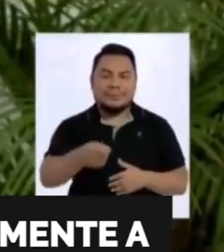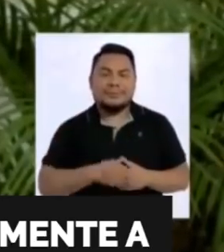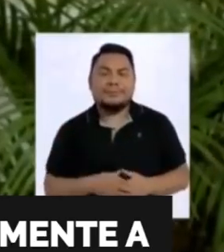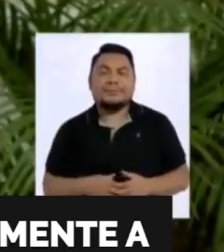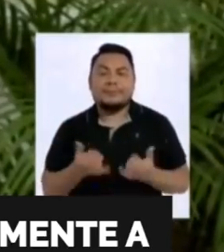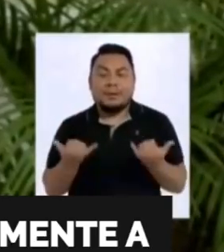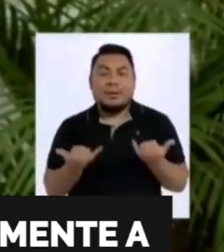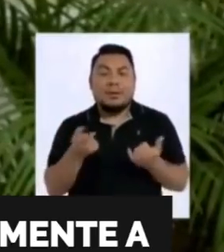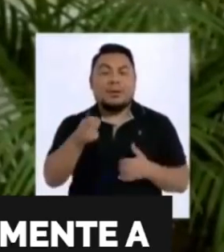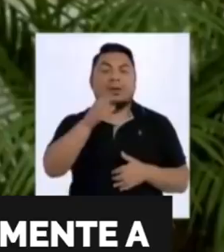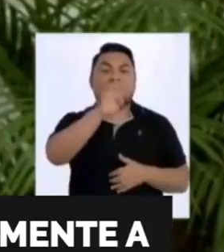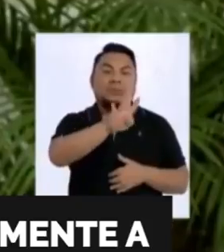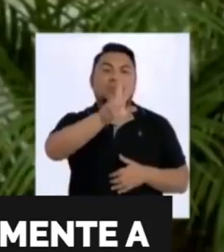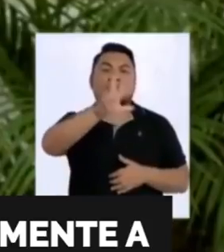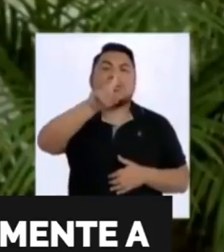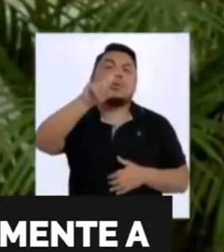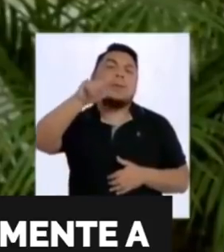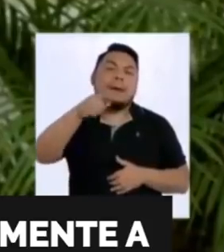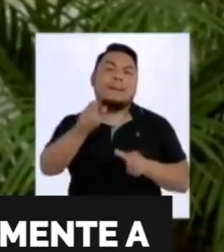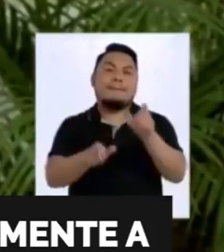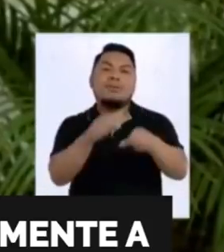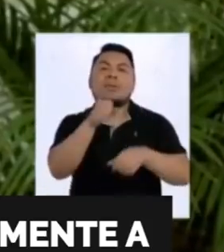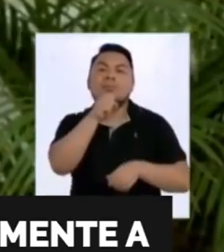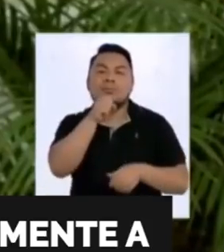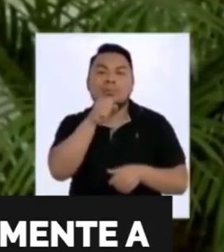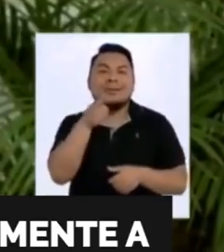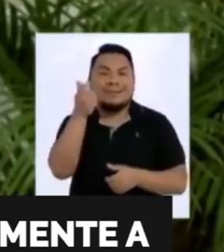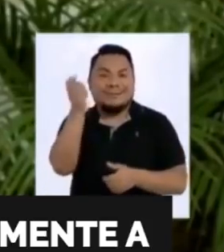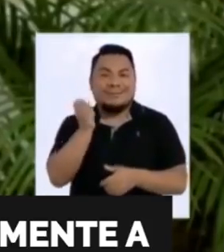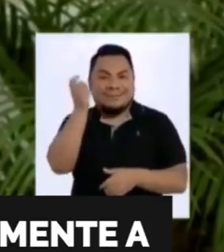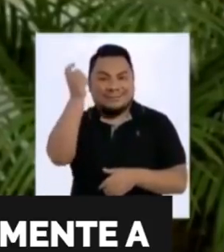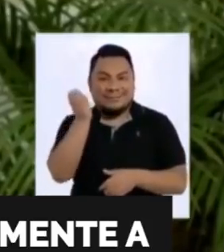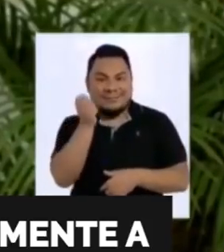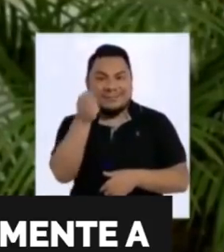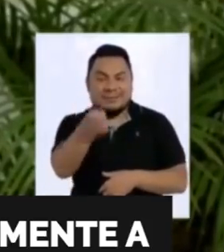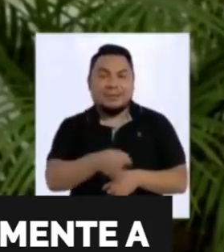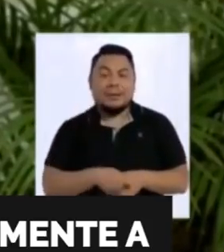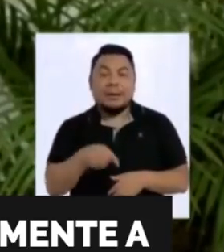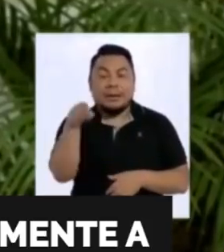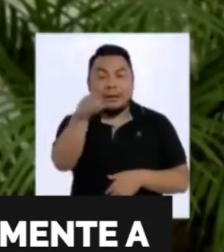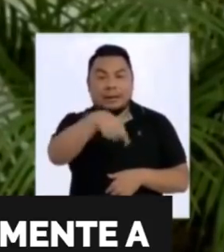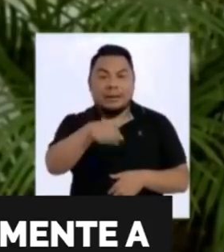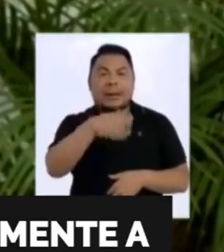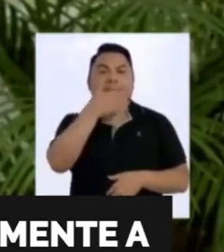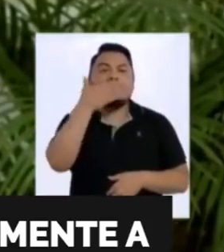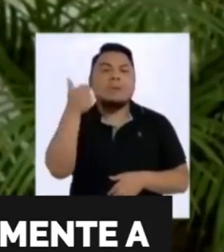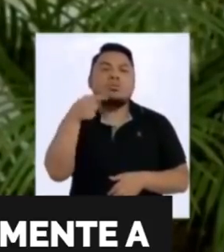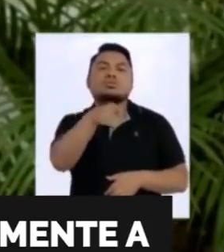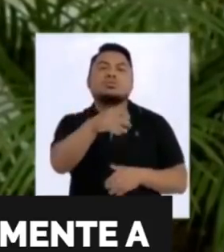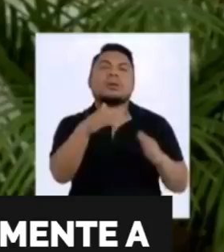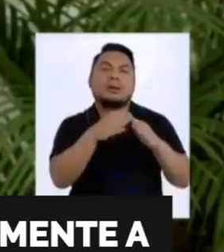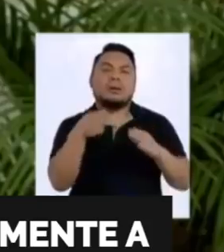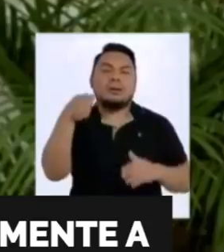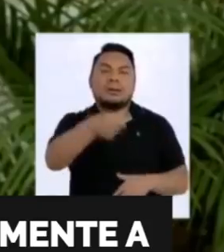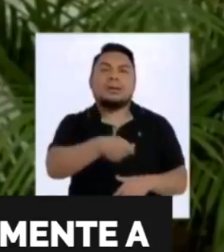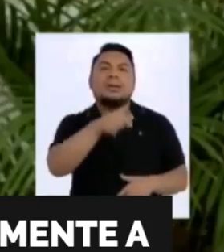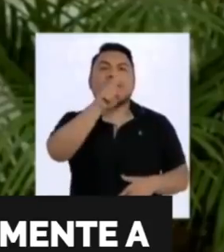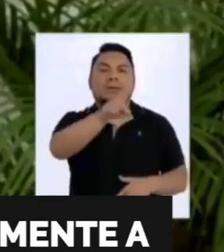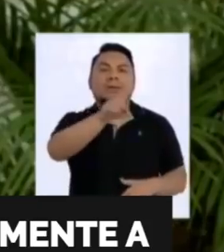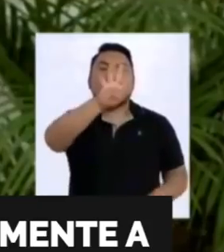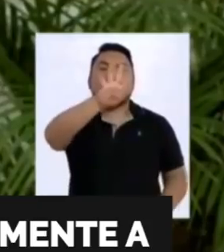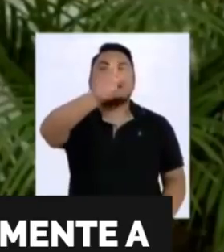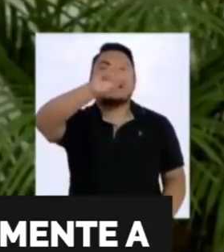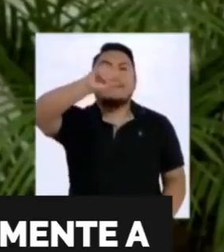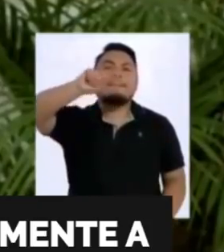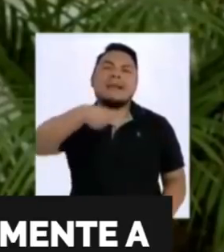Ahorita tenemos 431 mil usuarios que cobrarían. De estos, hemos decidido pagarle en su casa a 146